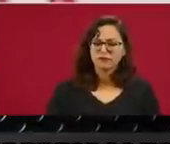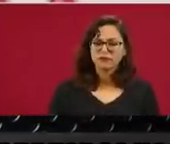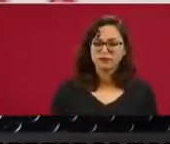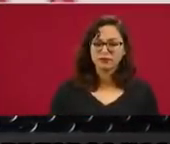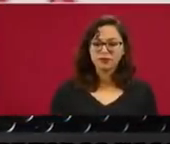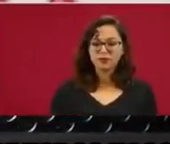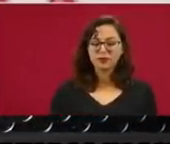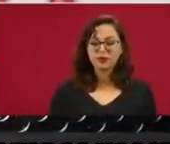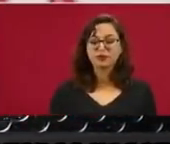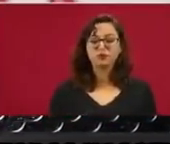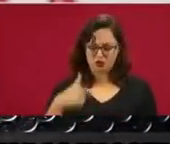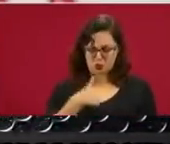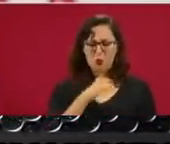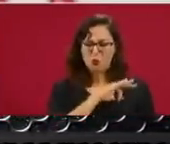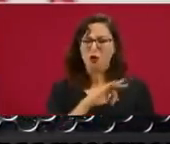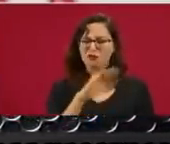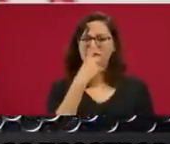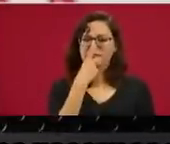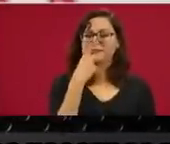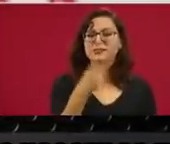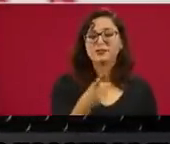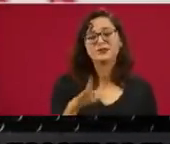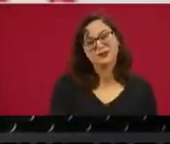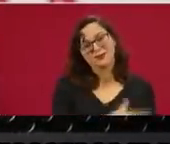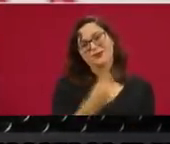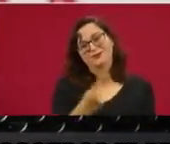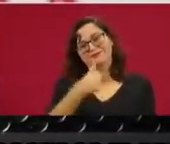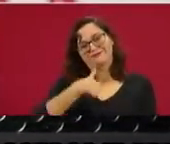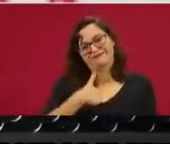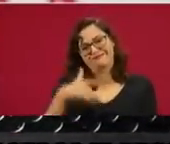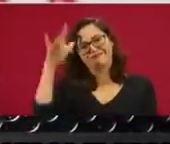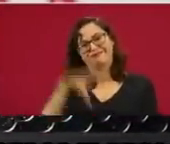Y esto lo puedo decir yo porque nosotros